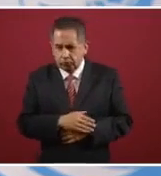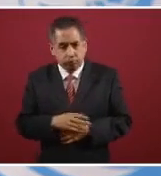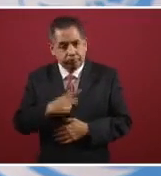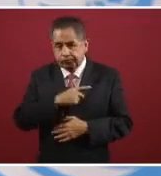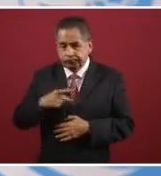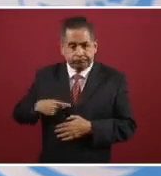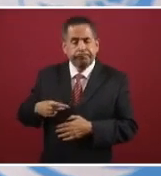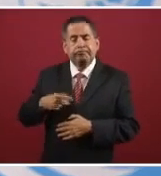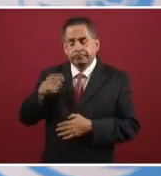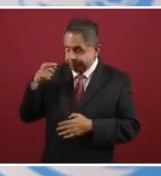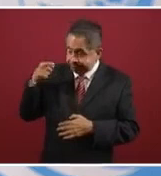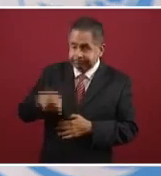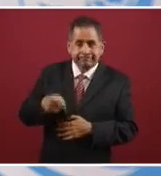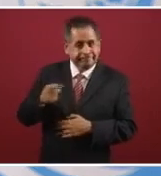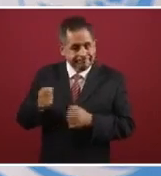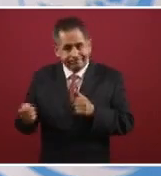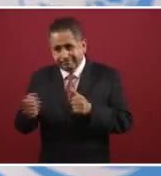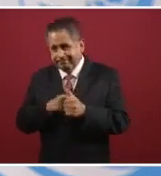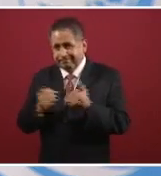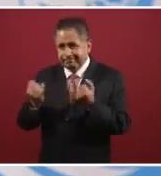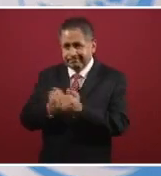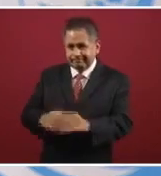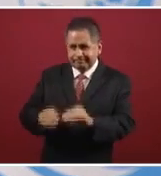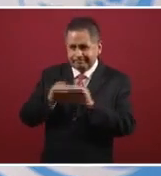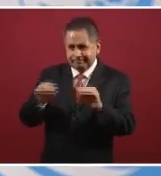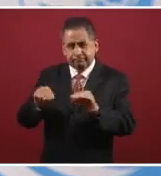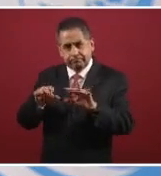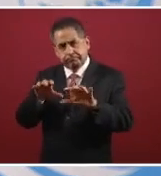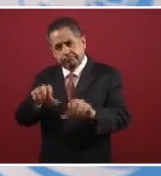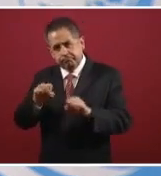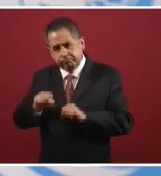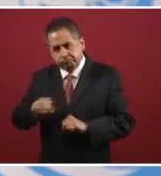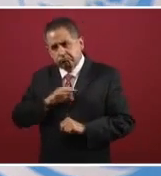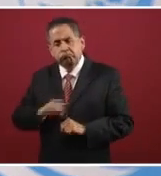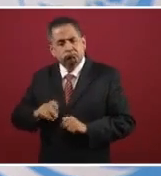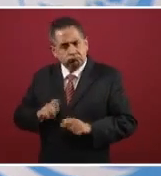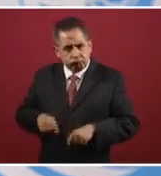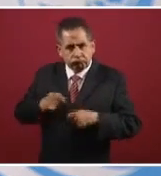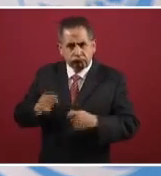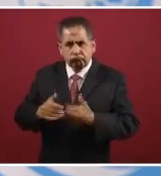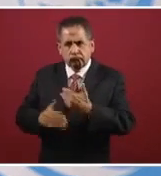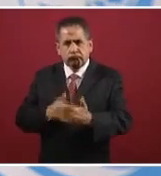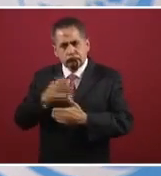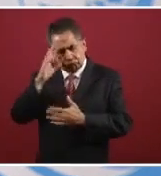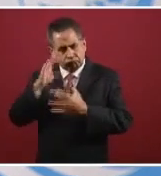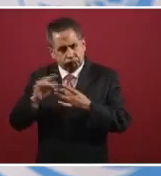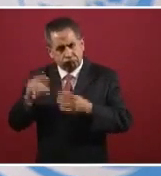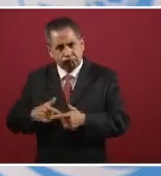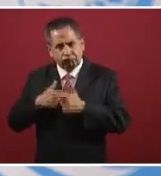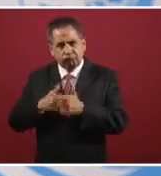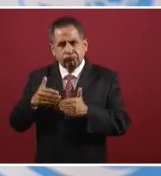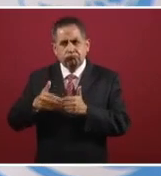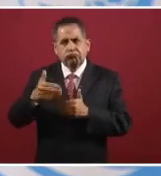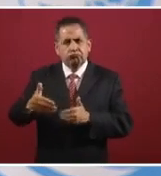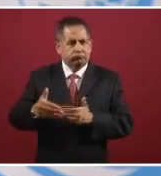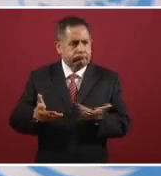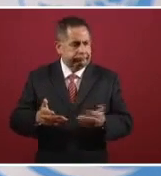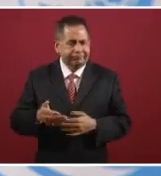quiere combatir algo es hacerlo inalcanzable, para persuadir y convencer de que no es